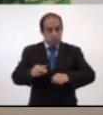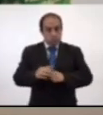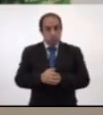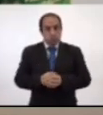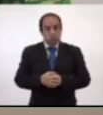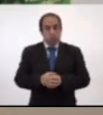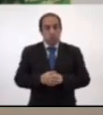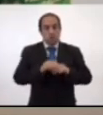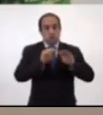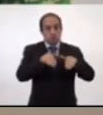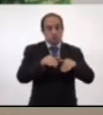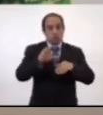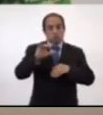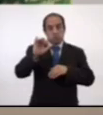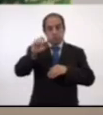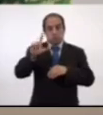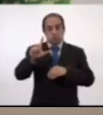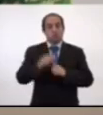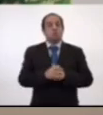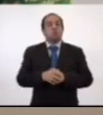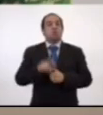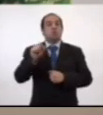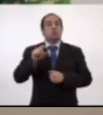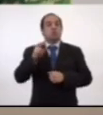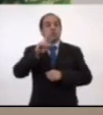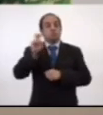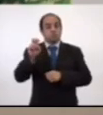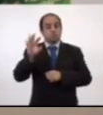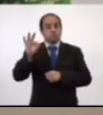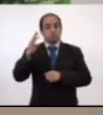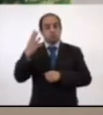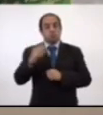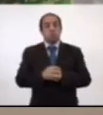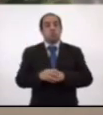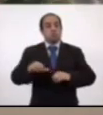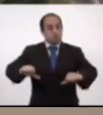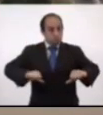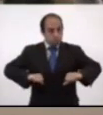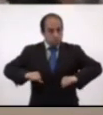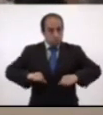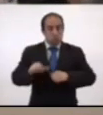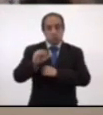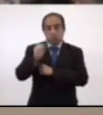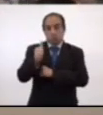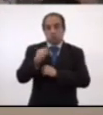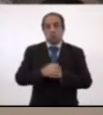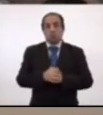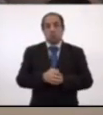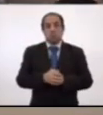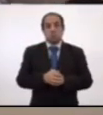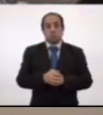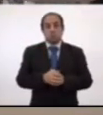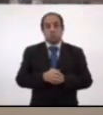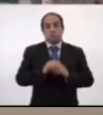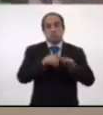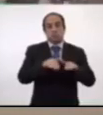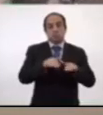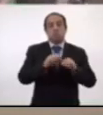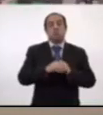de registro civil, pero también 244 acciones de otras entidades de registro